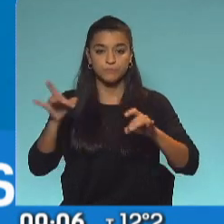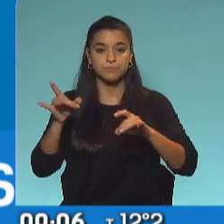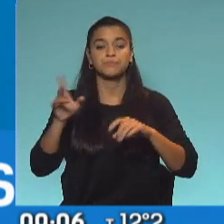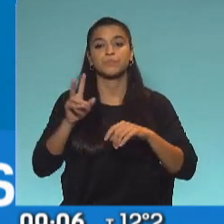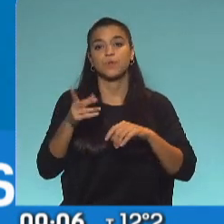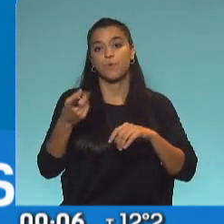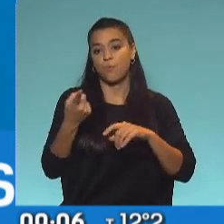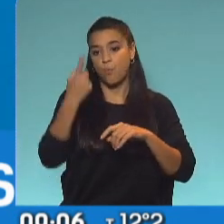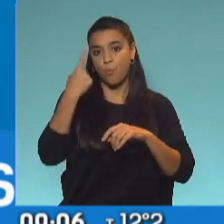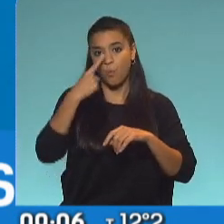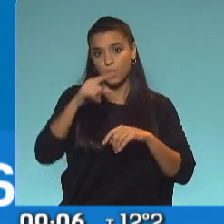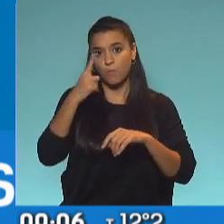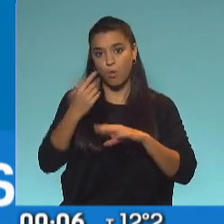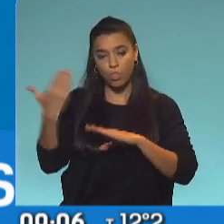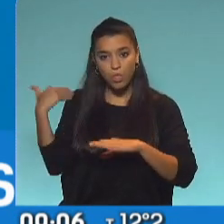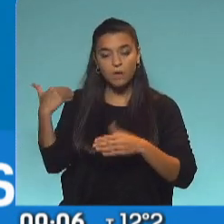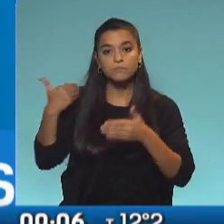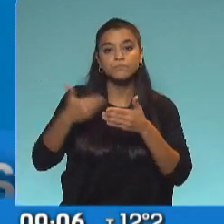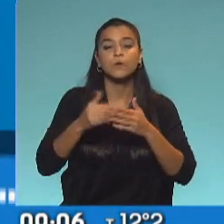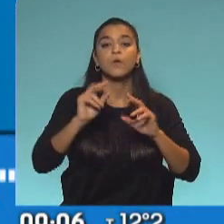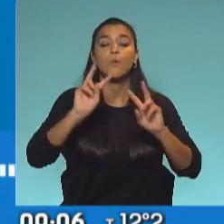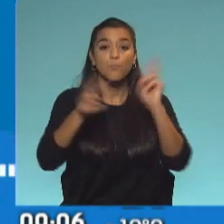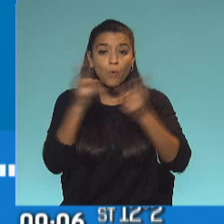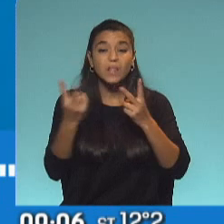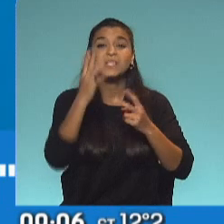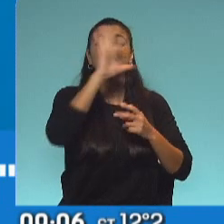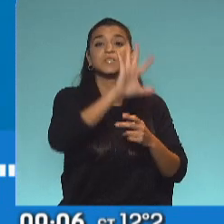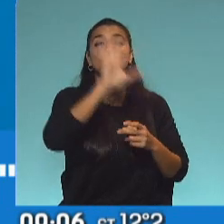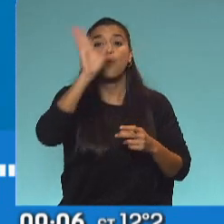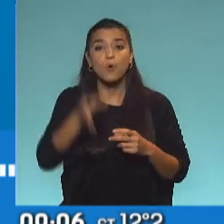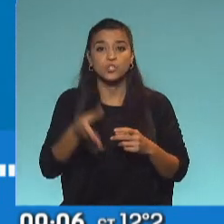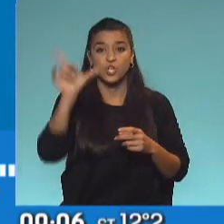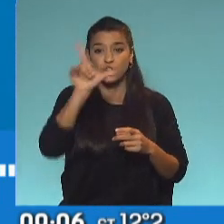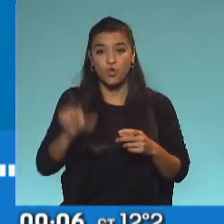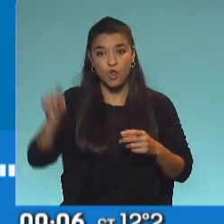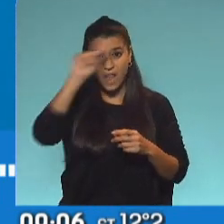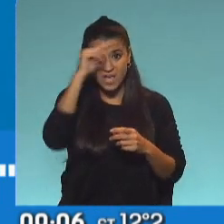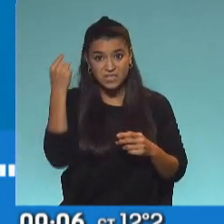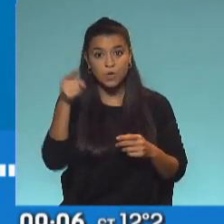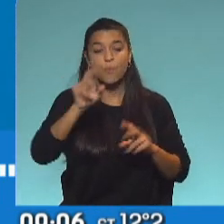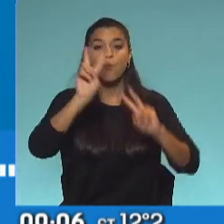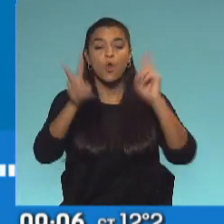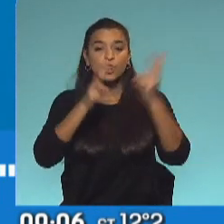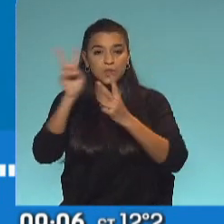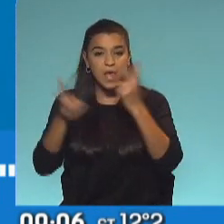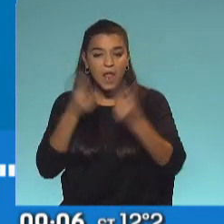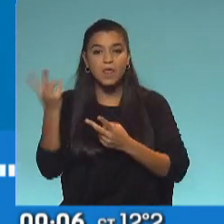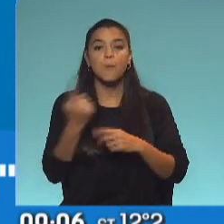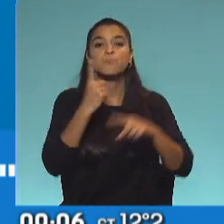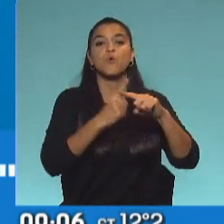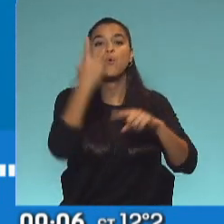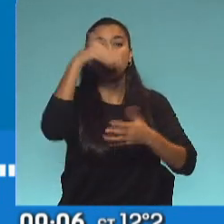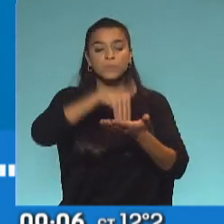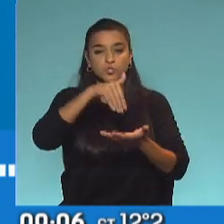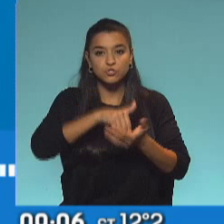últimas 24 horas genera una tasa de letalidad del 5 por ciento a nivel nacional y una tasa de mortalidad sobre millón de habitantes